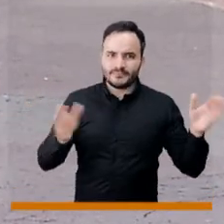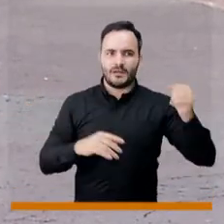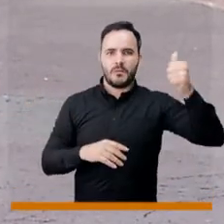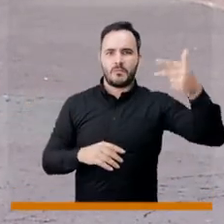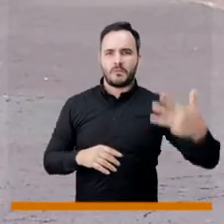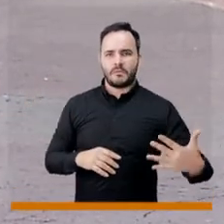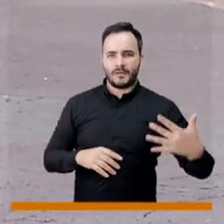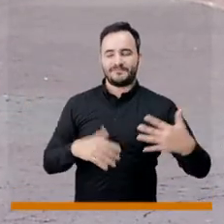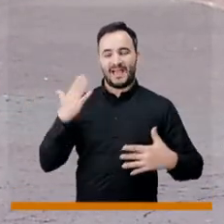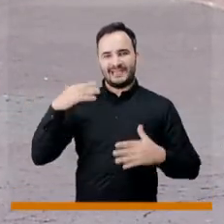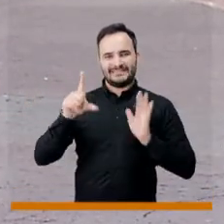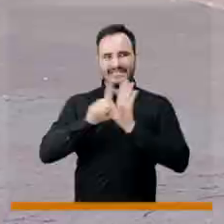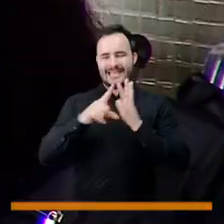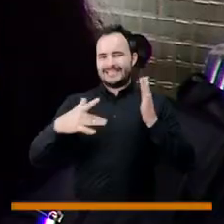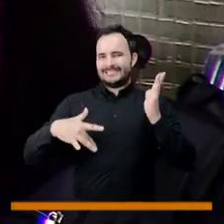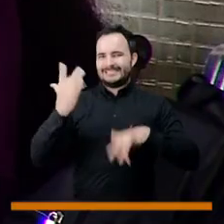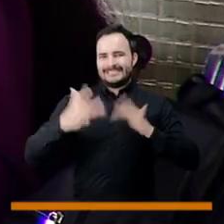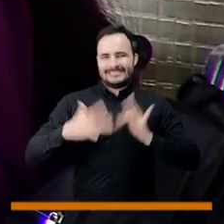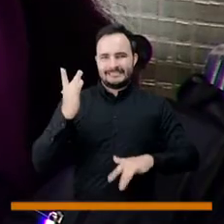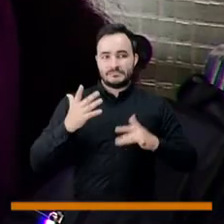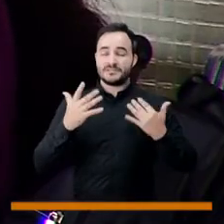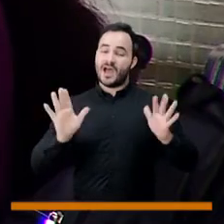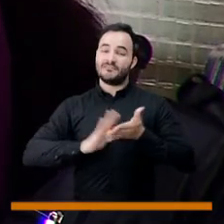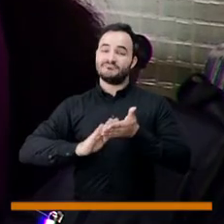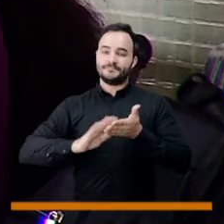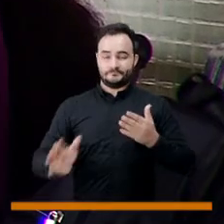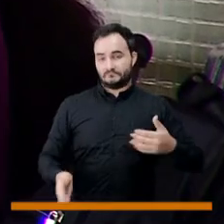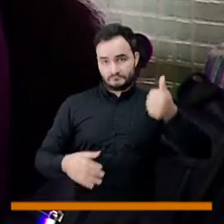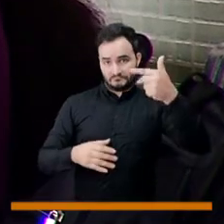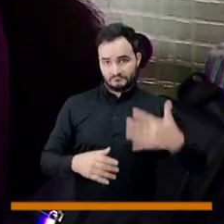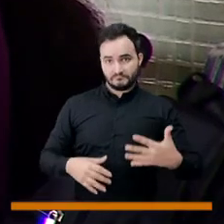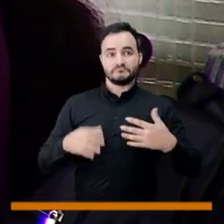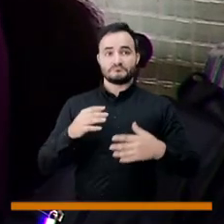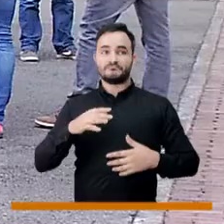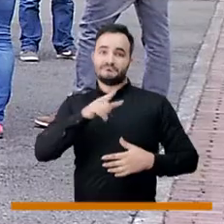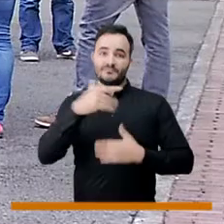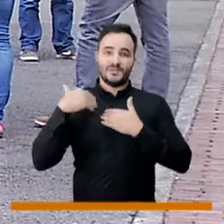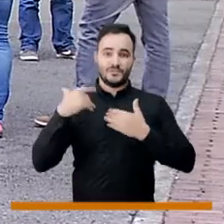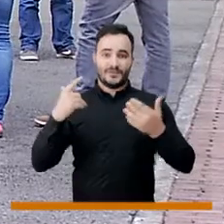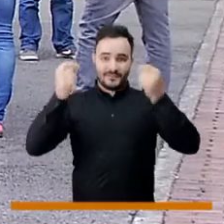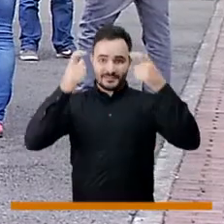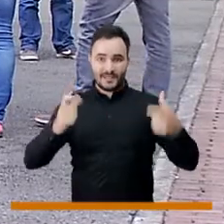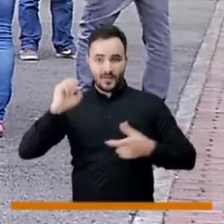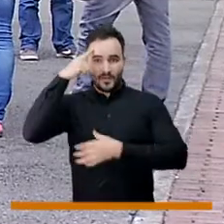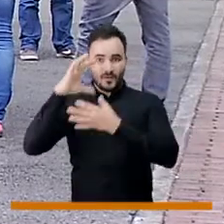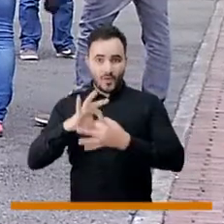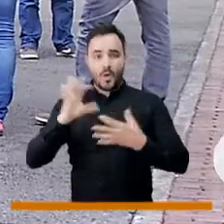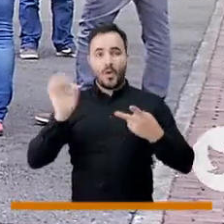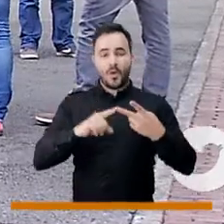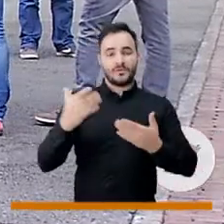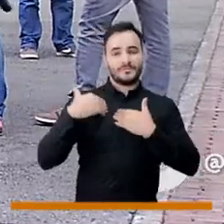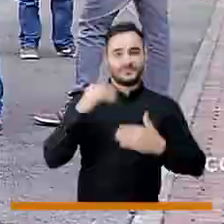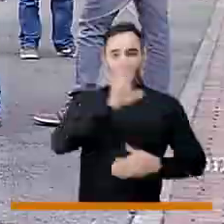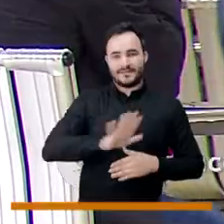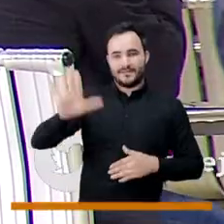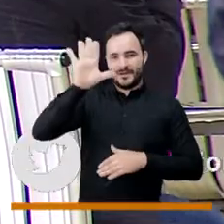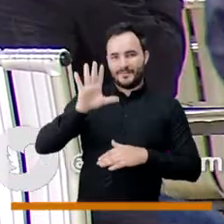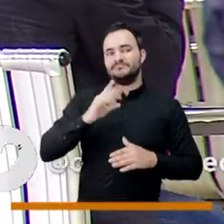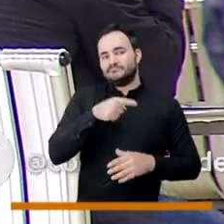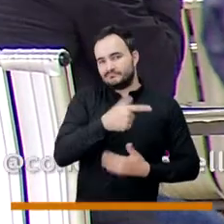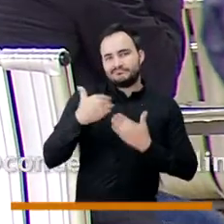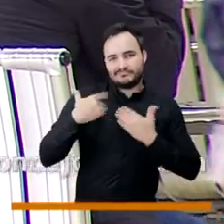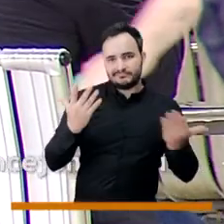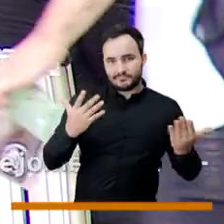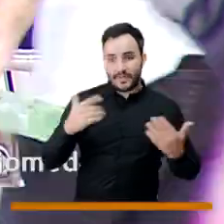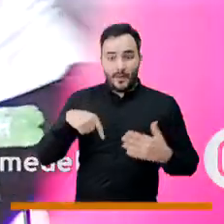temas jurídicos no podrían incluirse como es el caso de las universidades del orden nacional y departamental con sede en el municipio